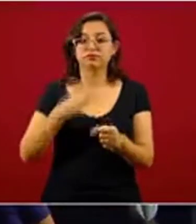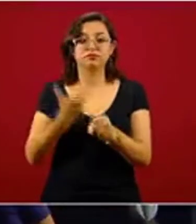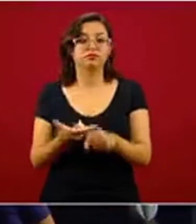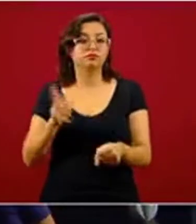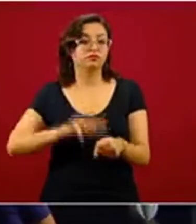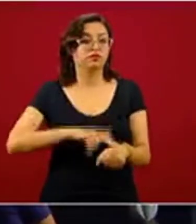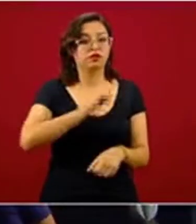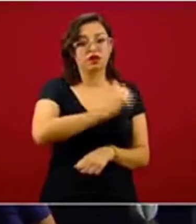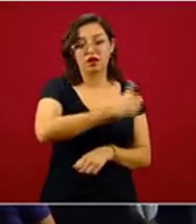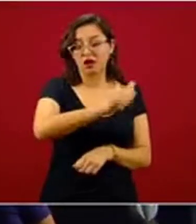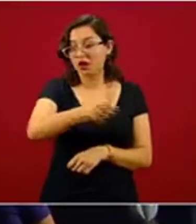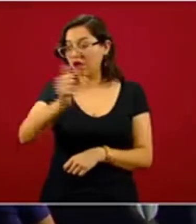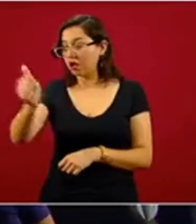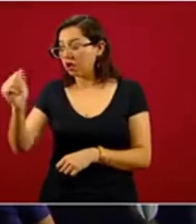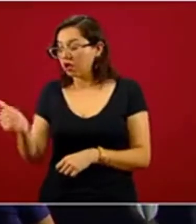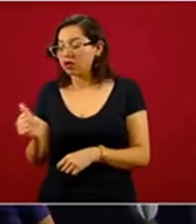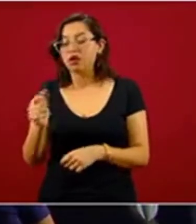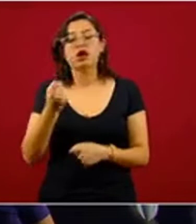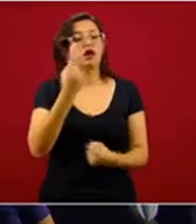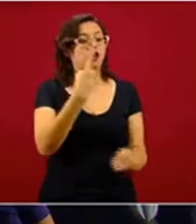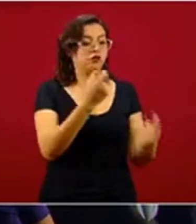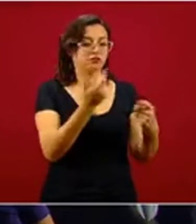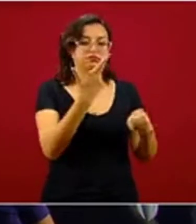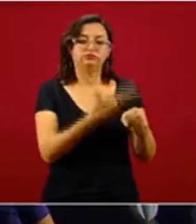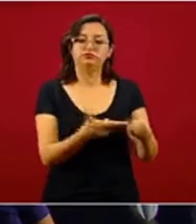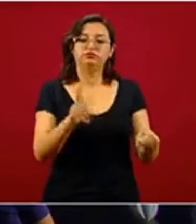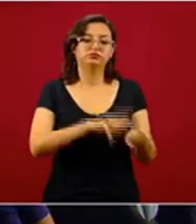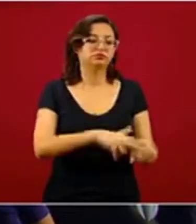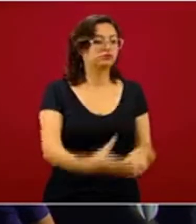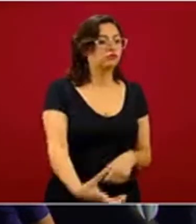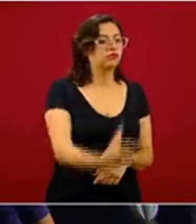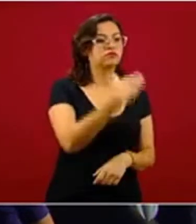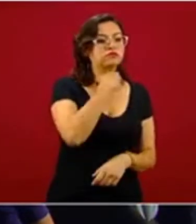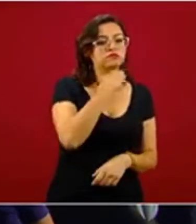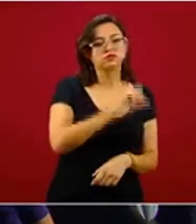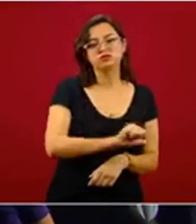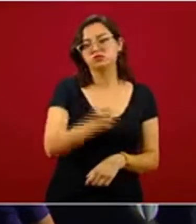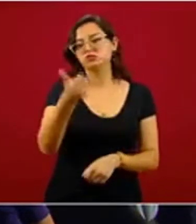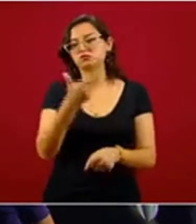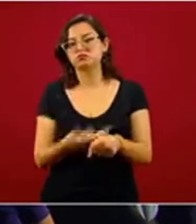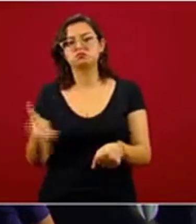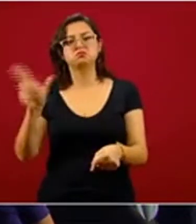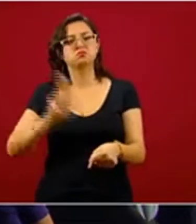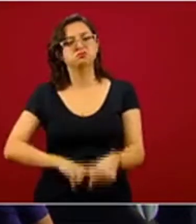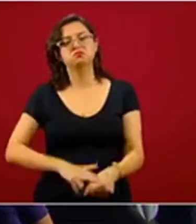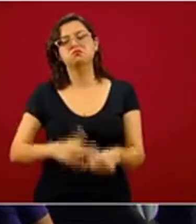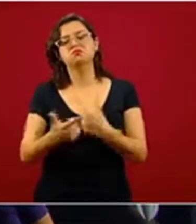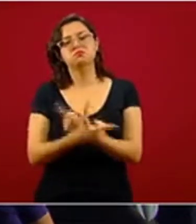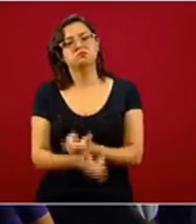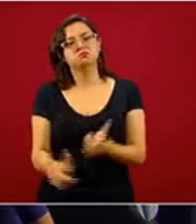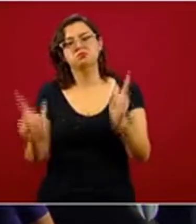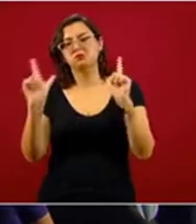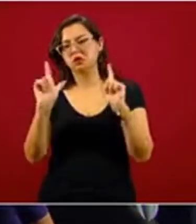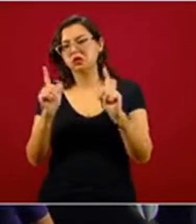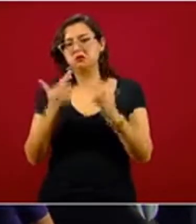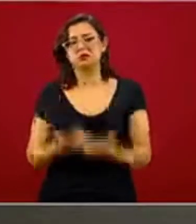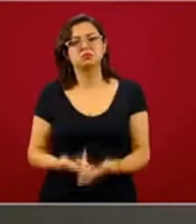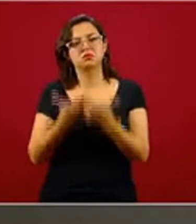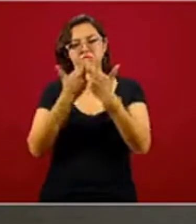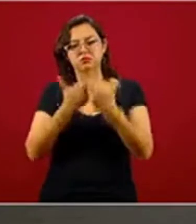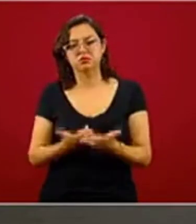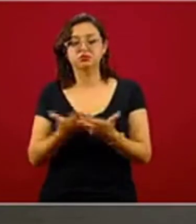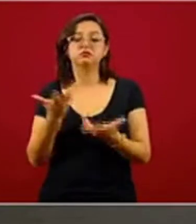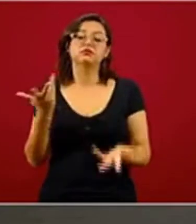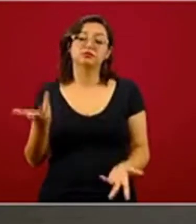casi al borde o al tope de la saturación, pero hay otras que no, y entonces aquí es muy importante que entre el trabajo de